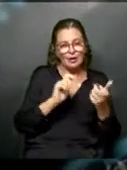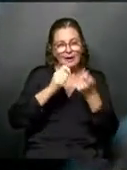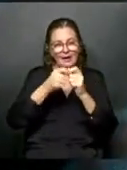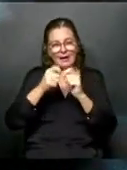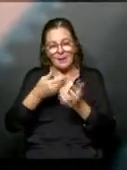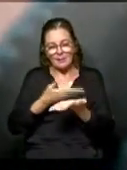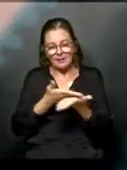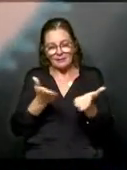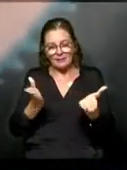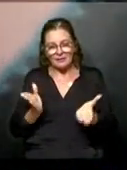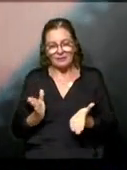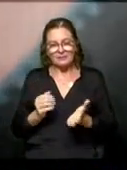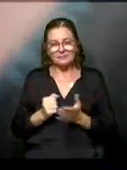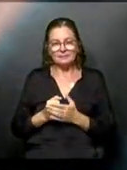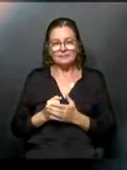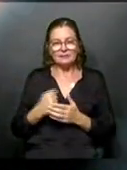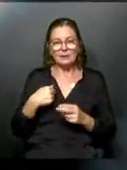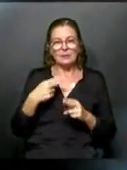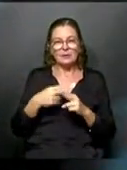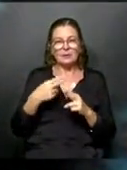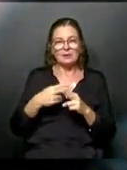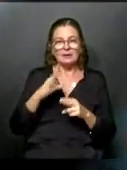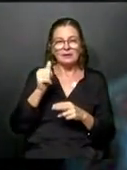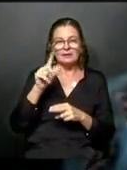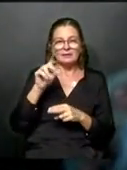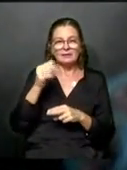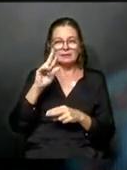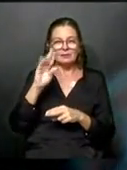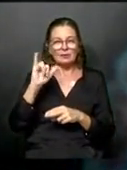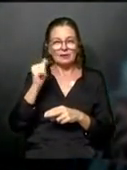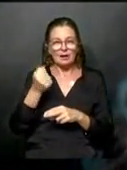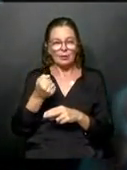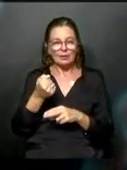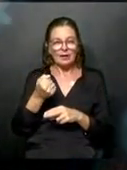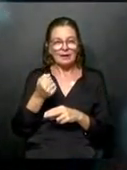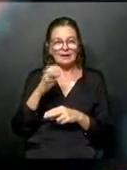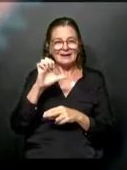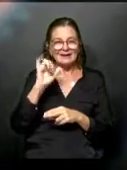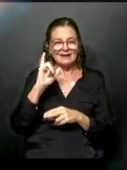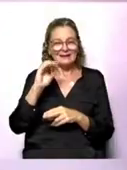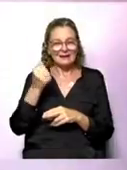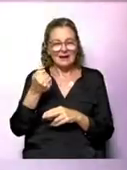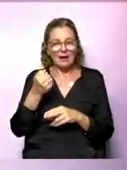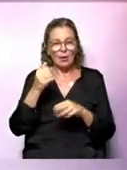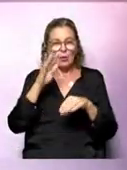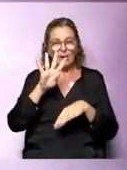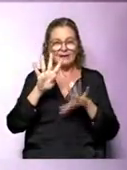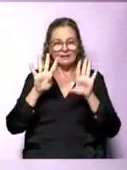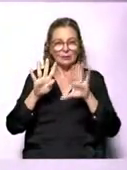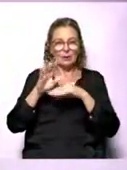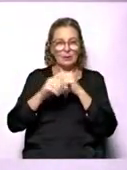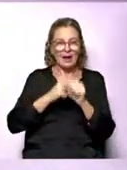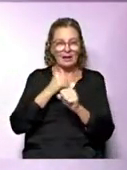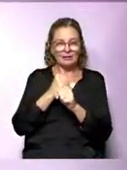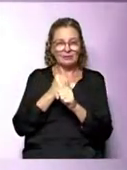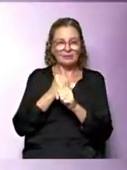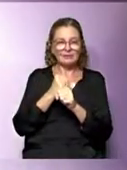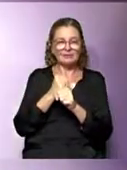realidades. Mi nombre es Claudia Erika Centeno Saldívar. Tengo 49 años.